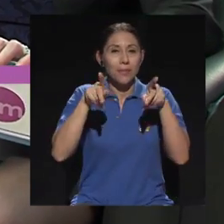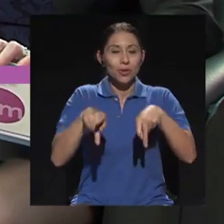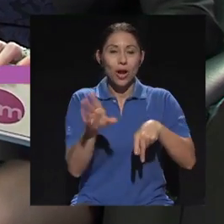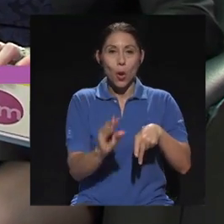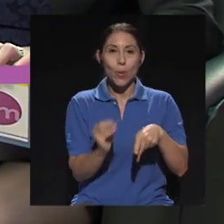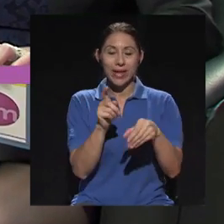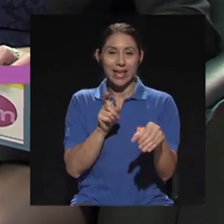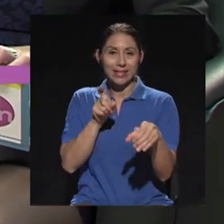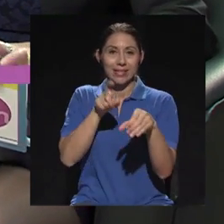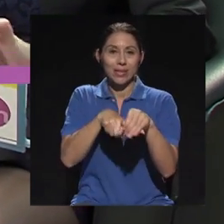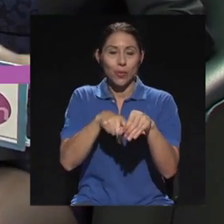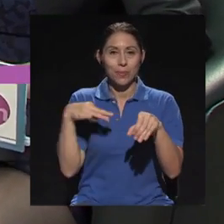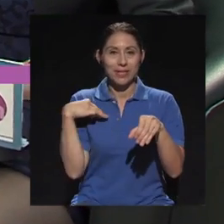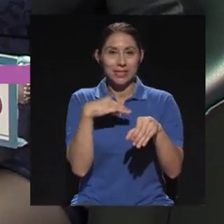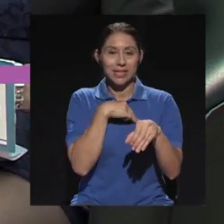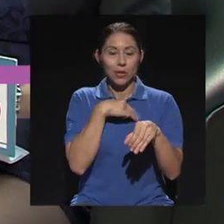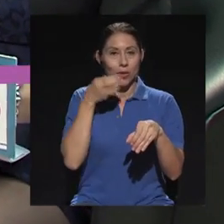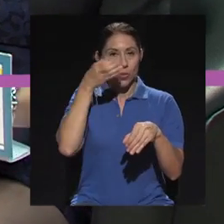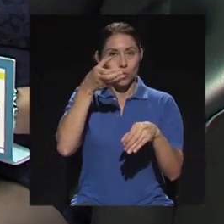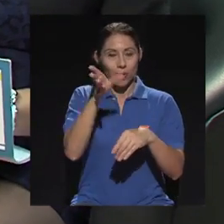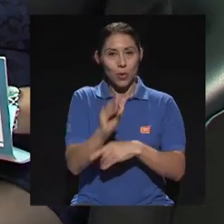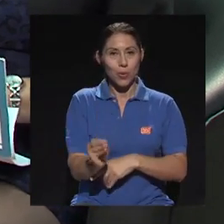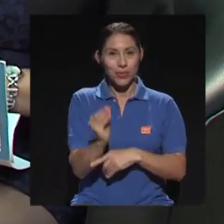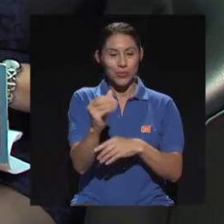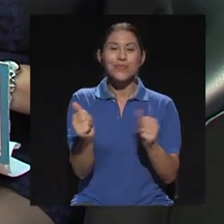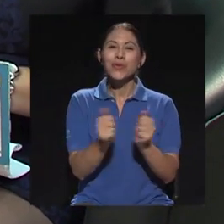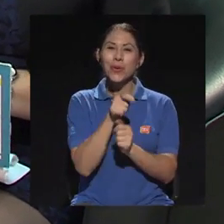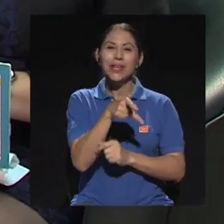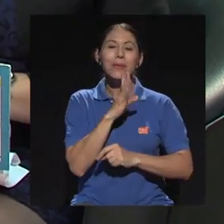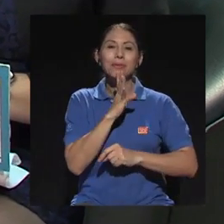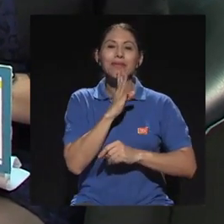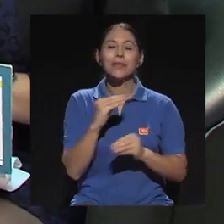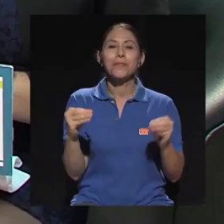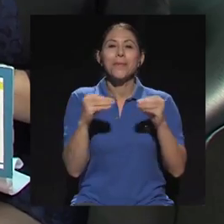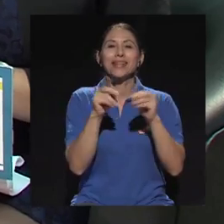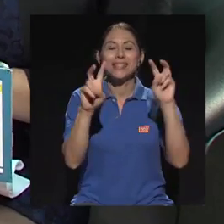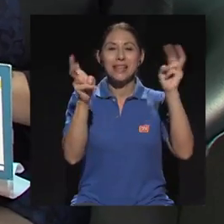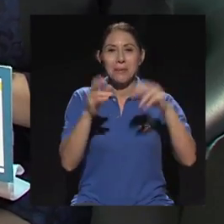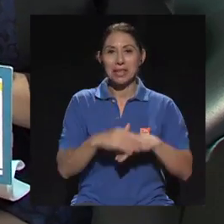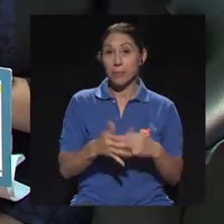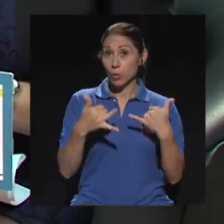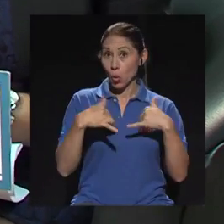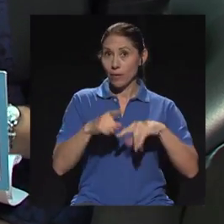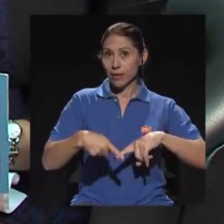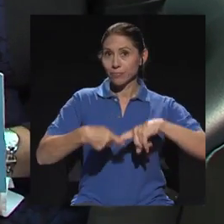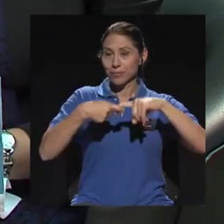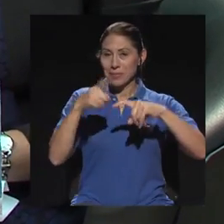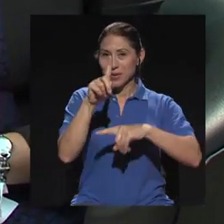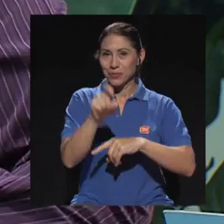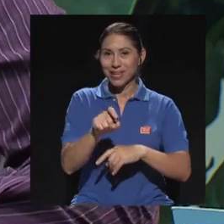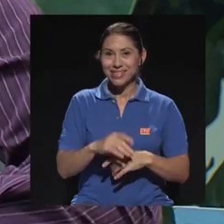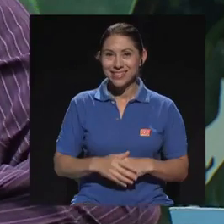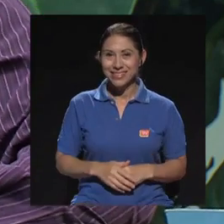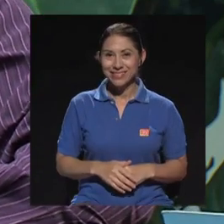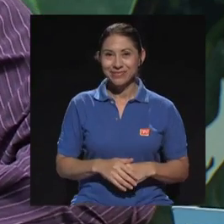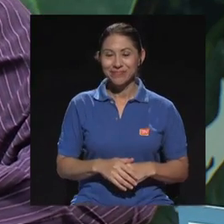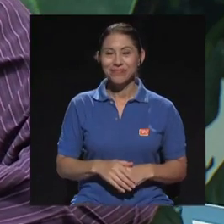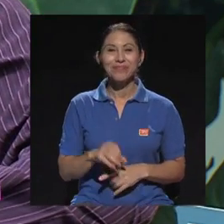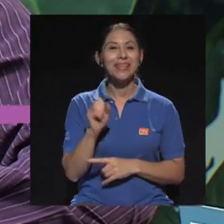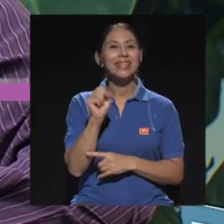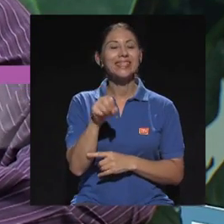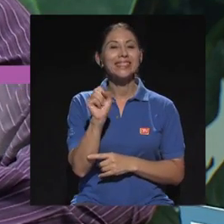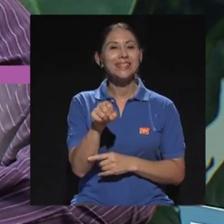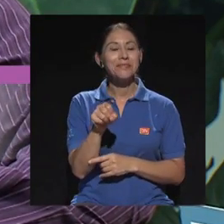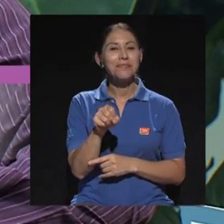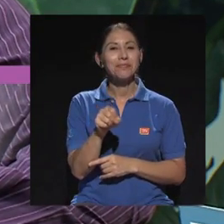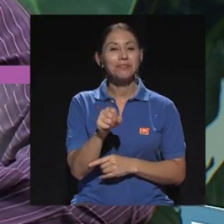adscrito al Ministerio de Cultura y Juventud, y con ella vamos hablando más sobre esta temática y quedan preguntas pendientes. Sí, en